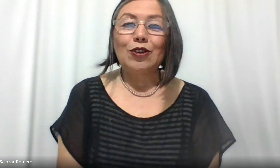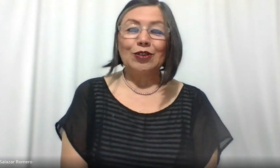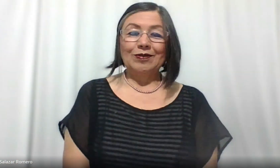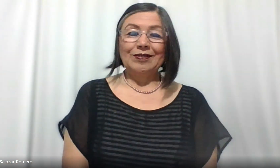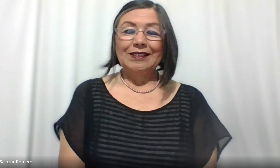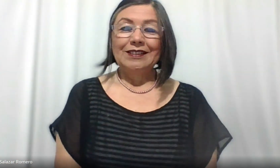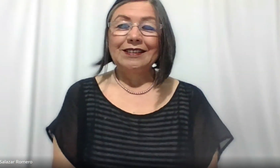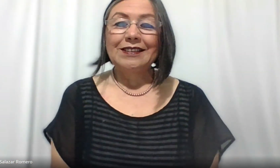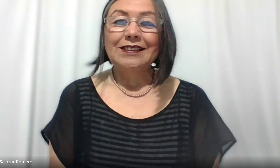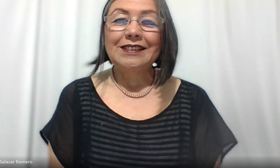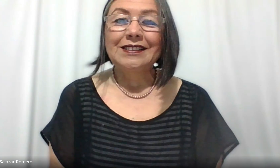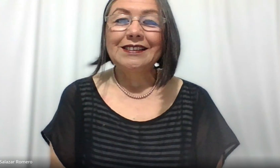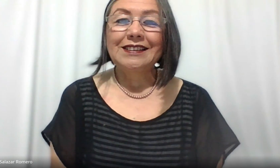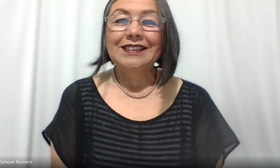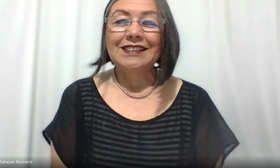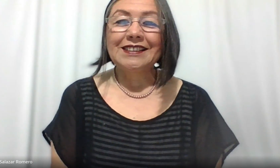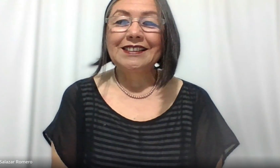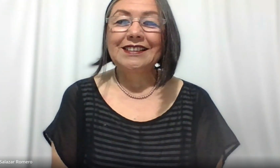Carlos Rojo.